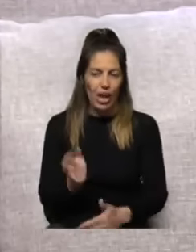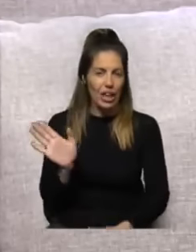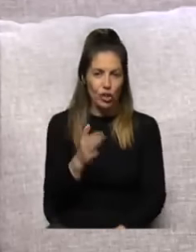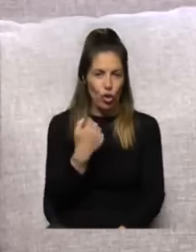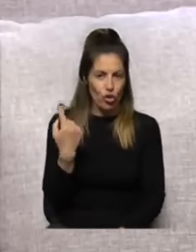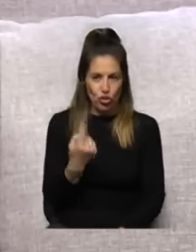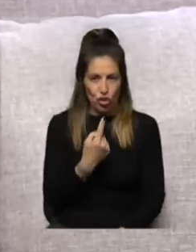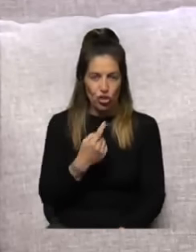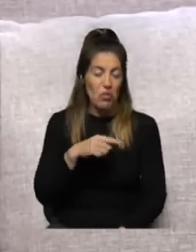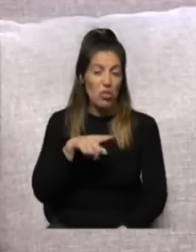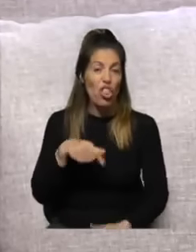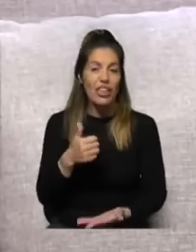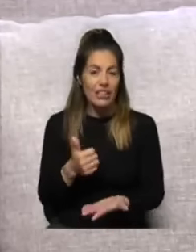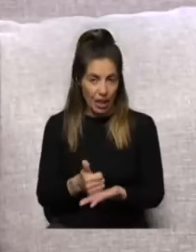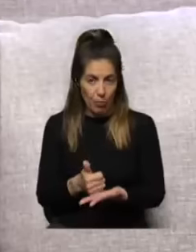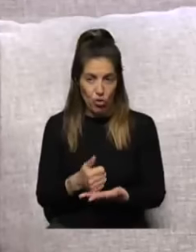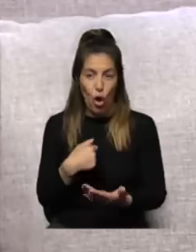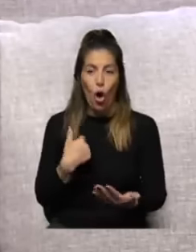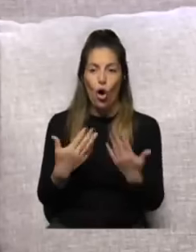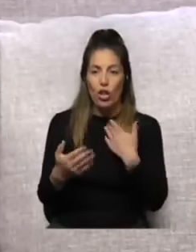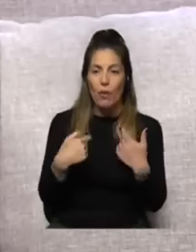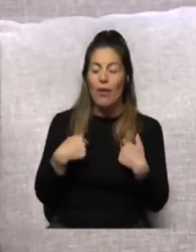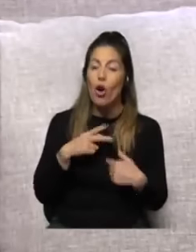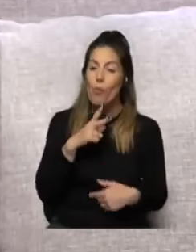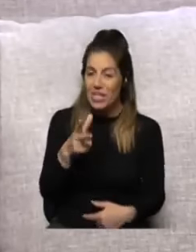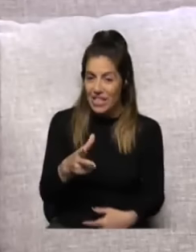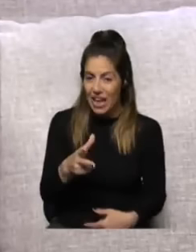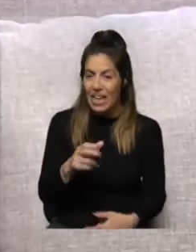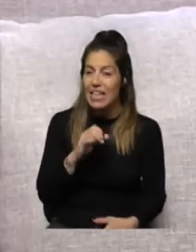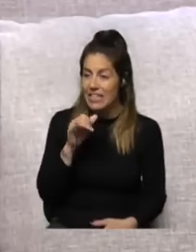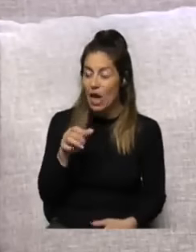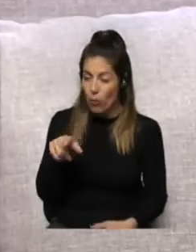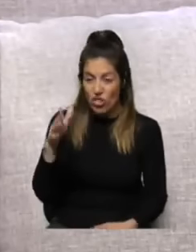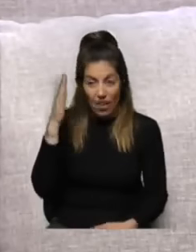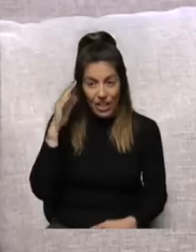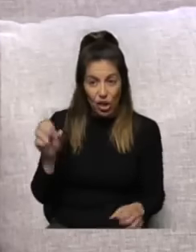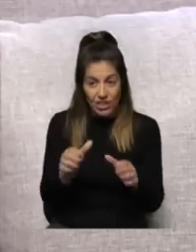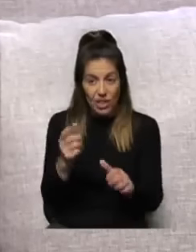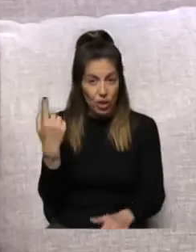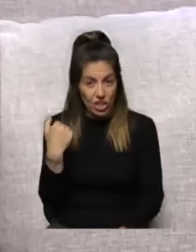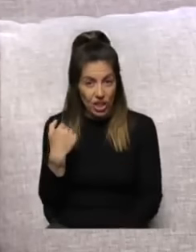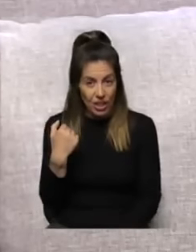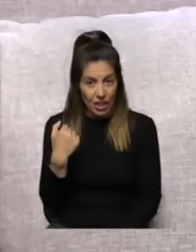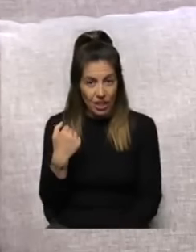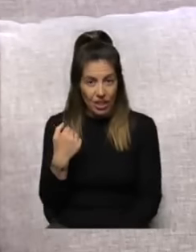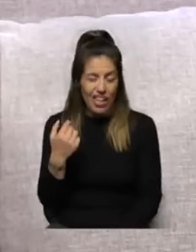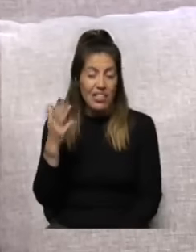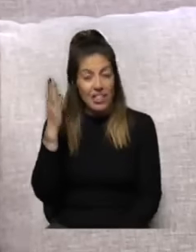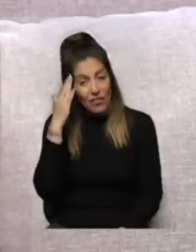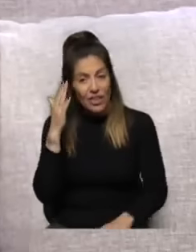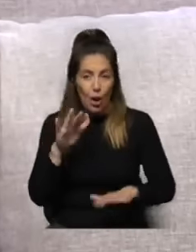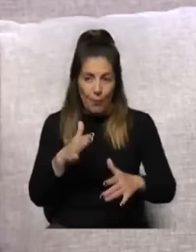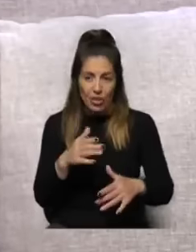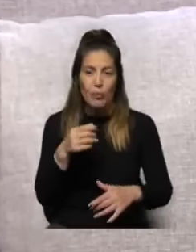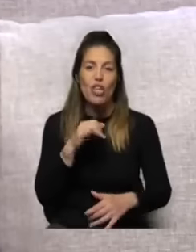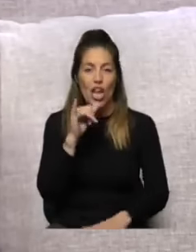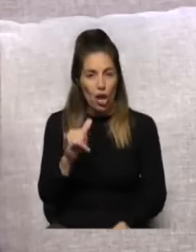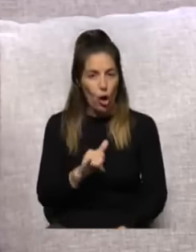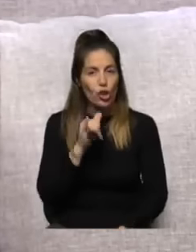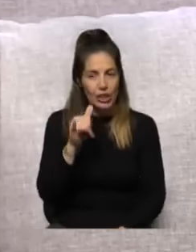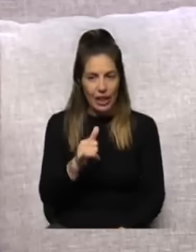nosotros, desde el lugar que estemos. Hoy lo conversaba con mi hija. ¿Vos sabés lo que pasó ayer? Y bueno, lo sabía por arriba. Bueno, pasó esto,